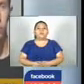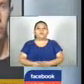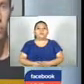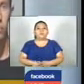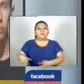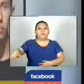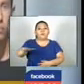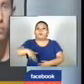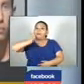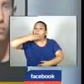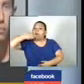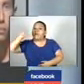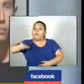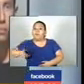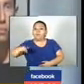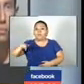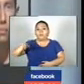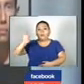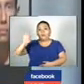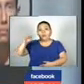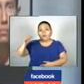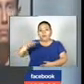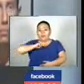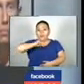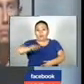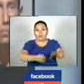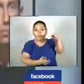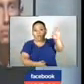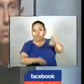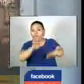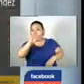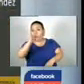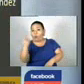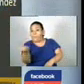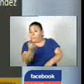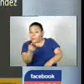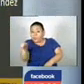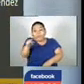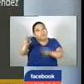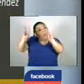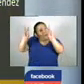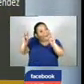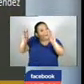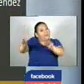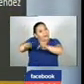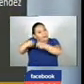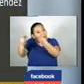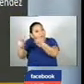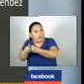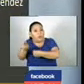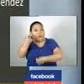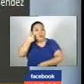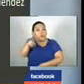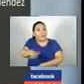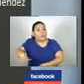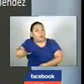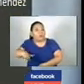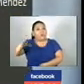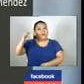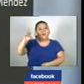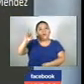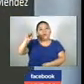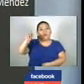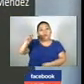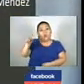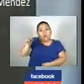En Morazán, la Fiscalía General de la República ordenó la captura de 4 supuestos miembros de pandillas que operaban en el municipio de Corinto,